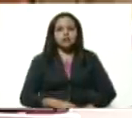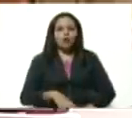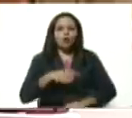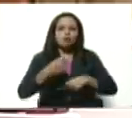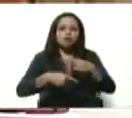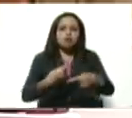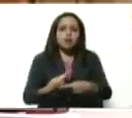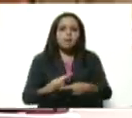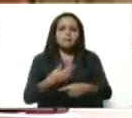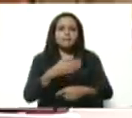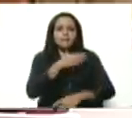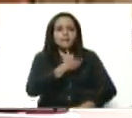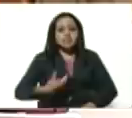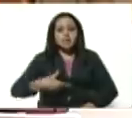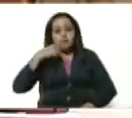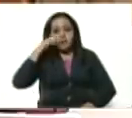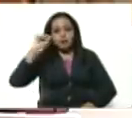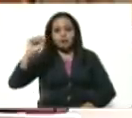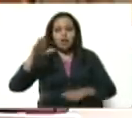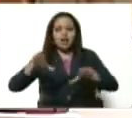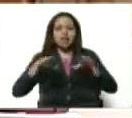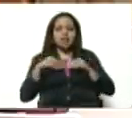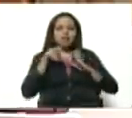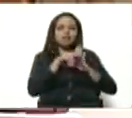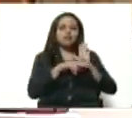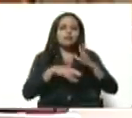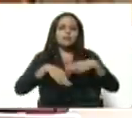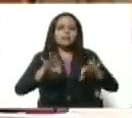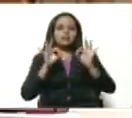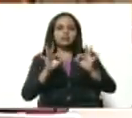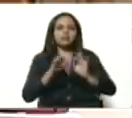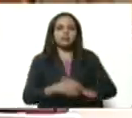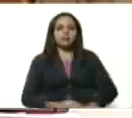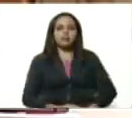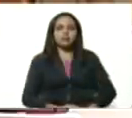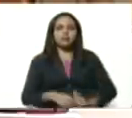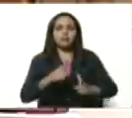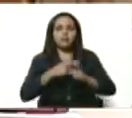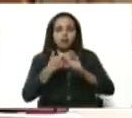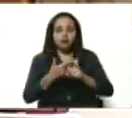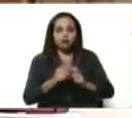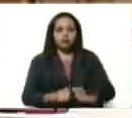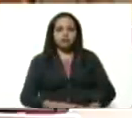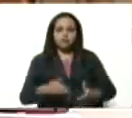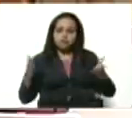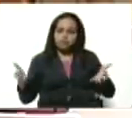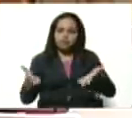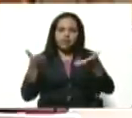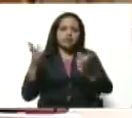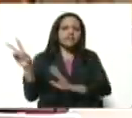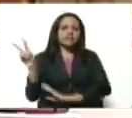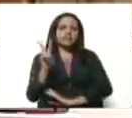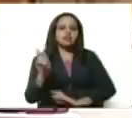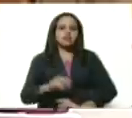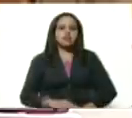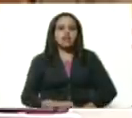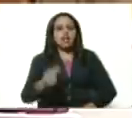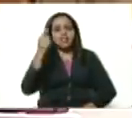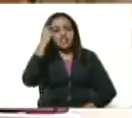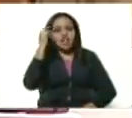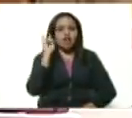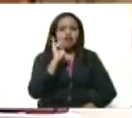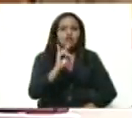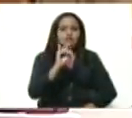maduro adopte estas medidas especiales así que bueno adelante venezuela el día lunes